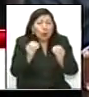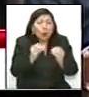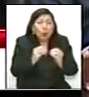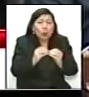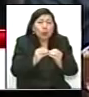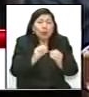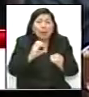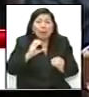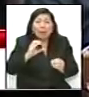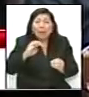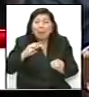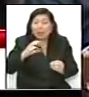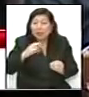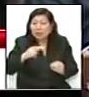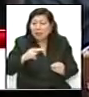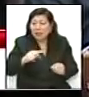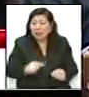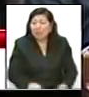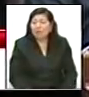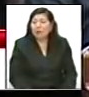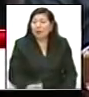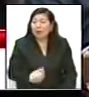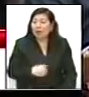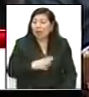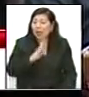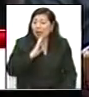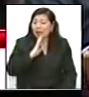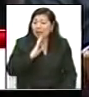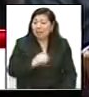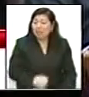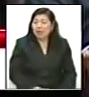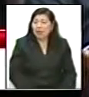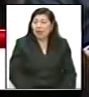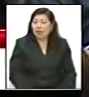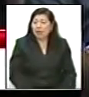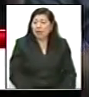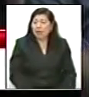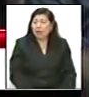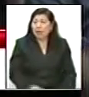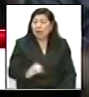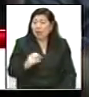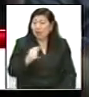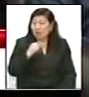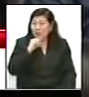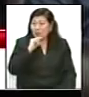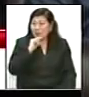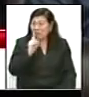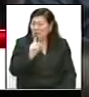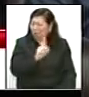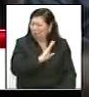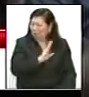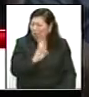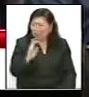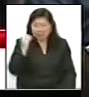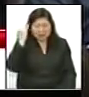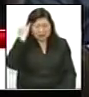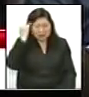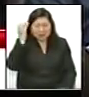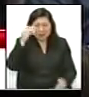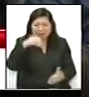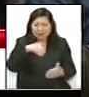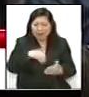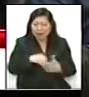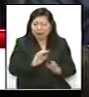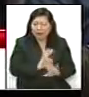Marta Chávez. En una de las declaraciones dice a la Salgado y a la Chávez, ni se les ocurra